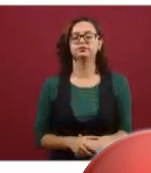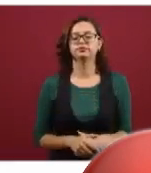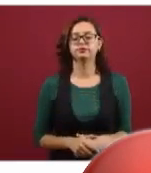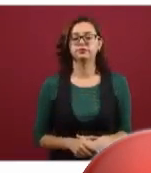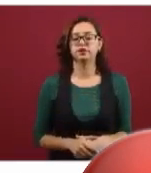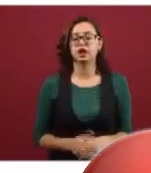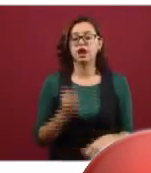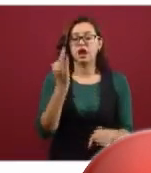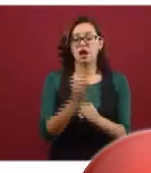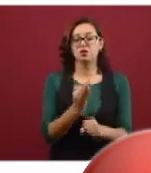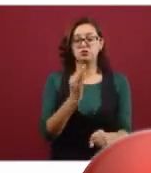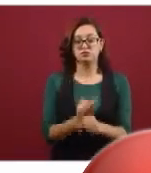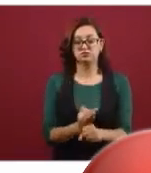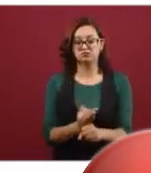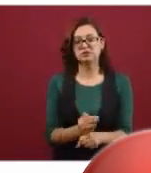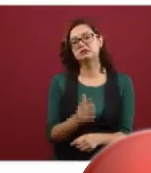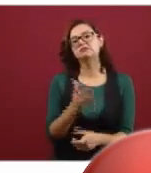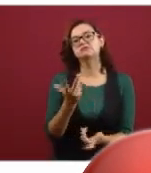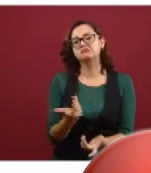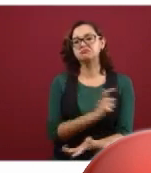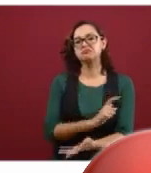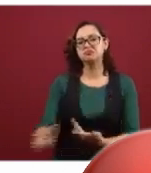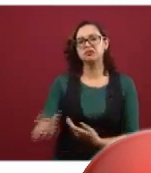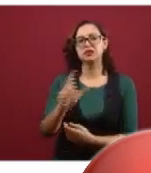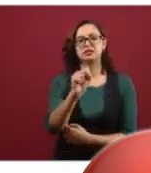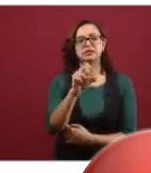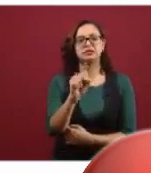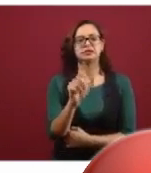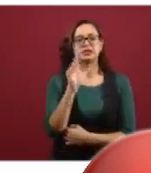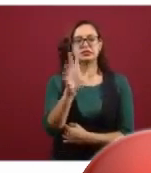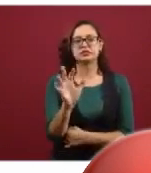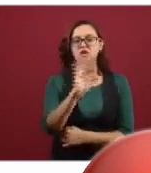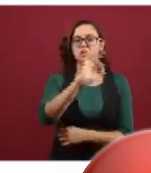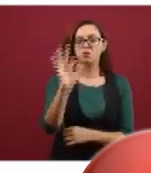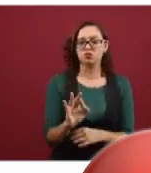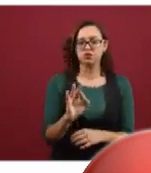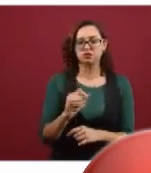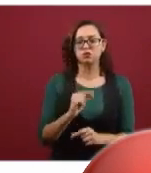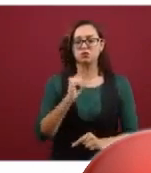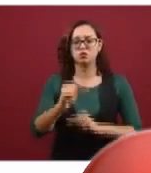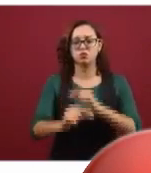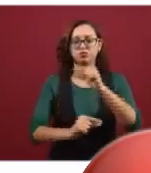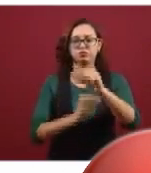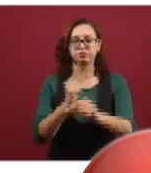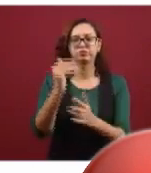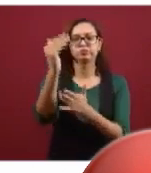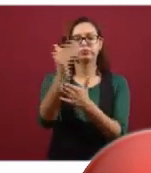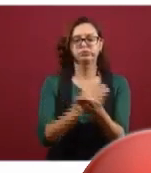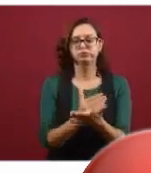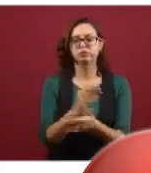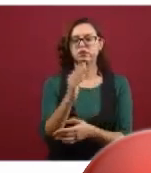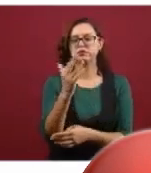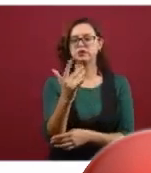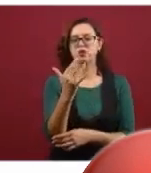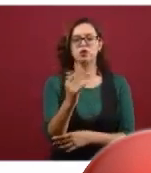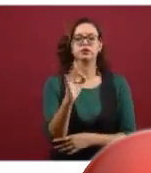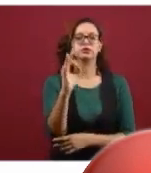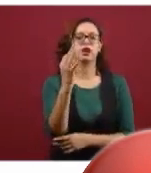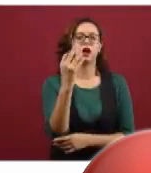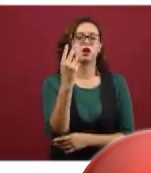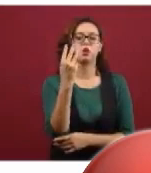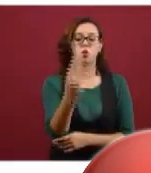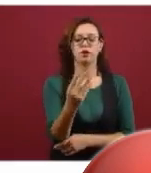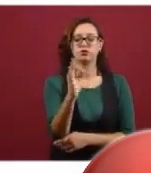es de 65% y que se llegaría a una tasa de 54% para